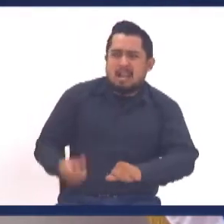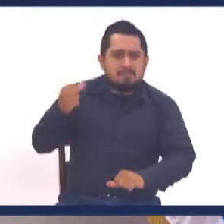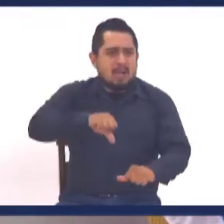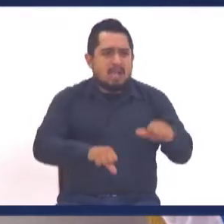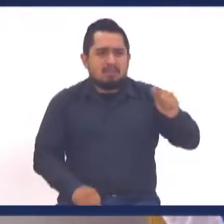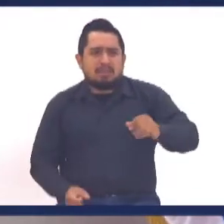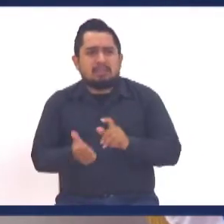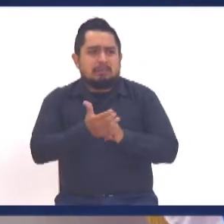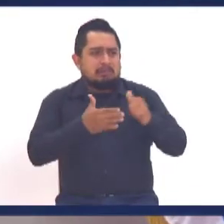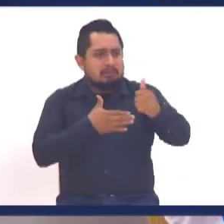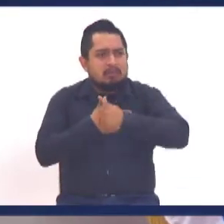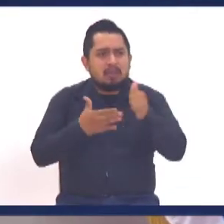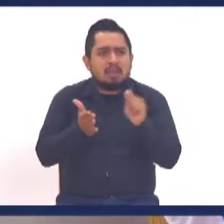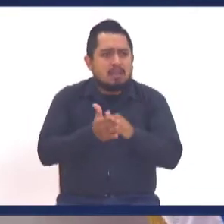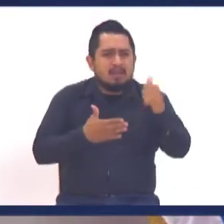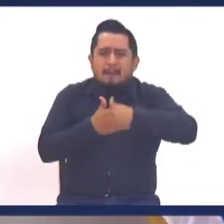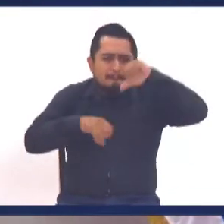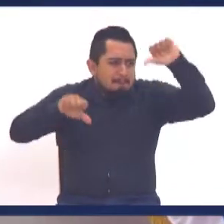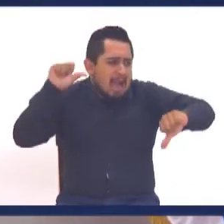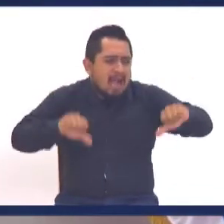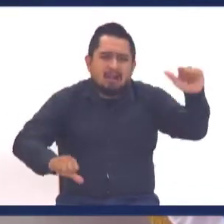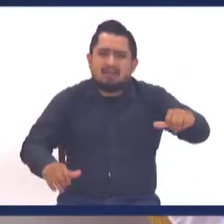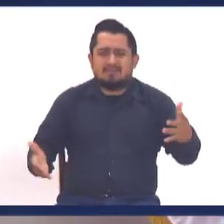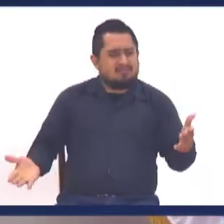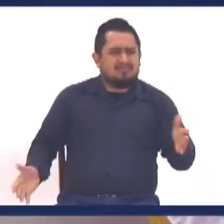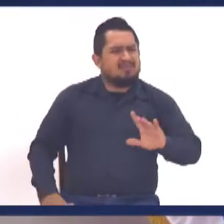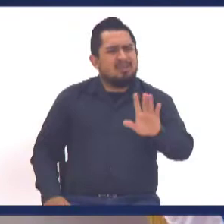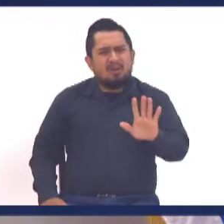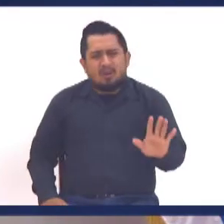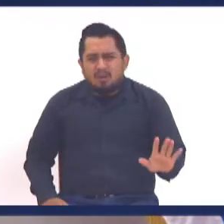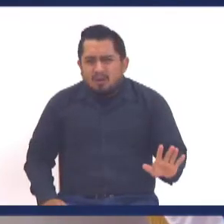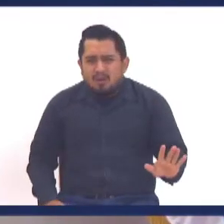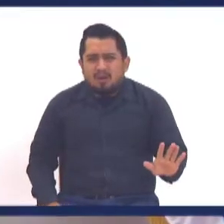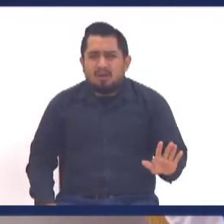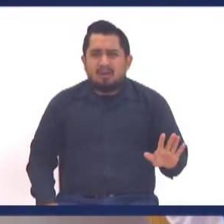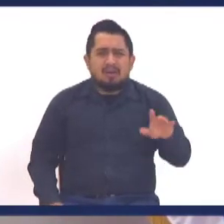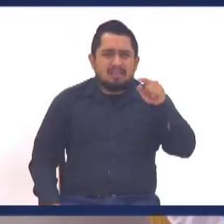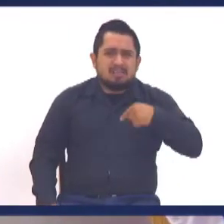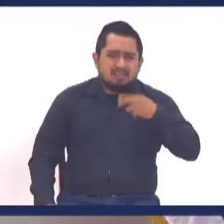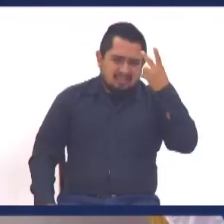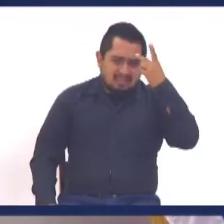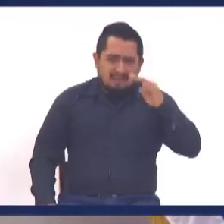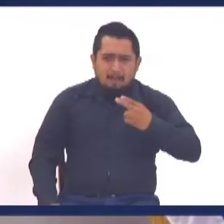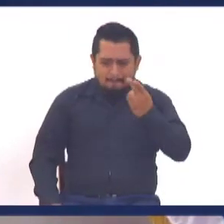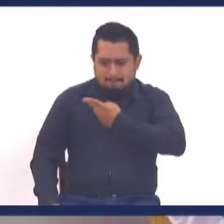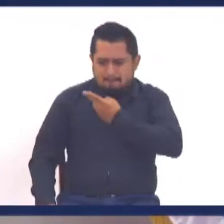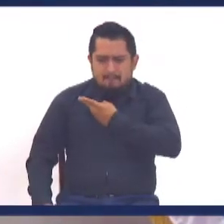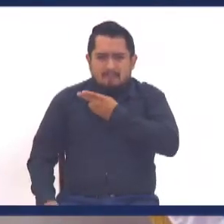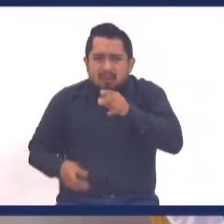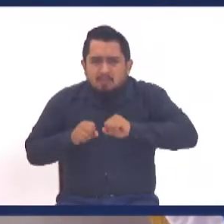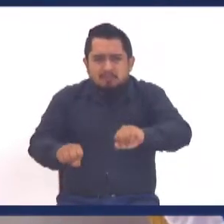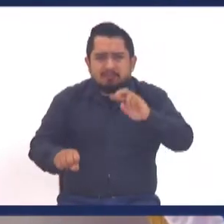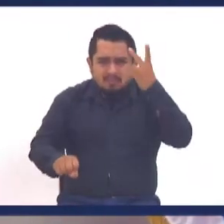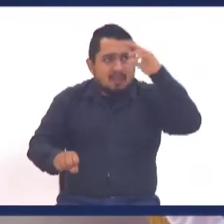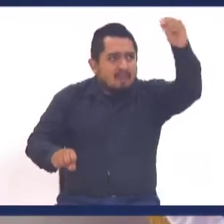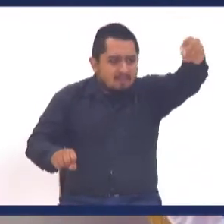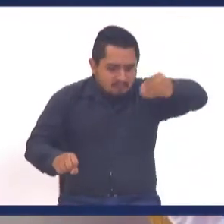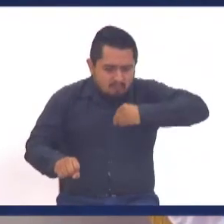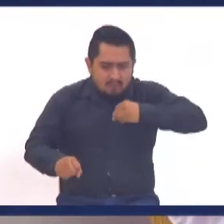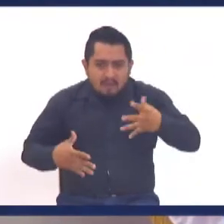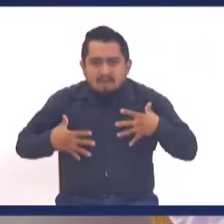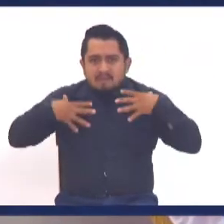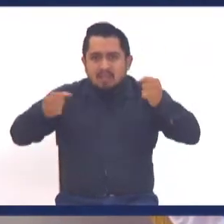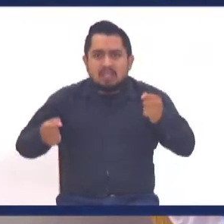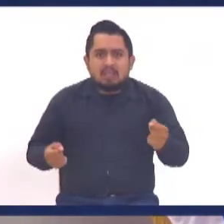que los diputados no se ponen de acuerdo que el otro sí que el otro hermano es que la paga del pecado es muerte más la dádiva de dios vida eterna y cristo bruce